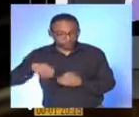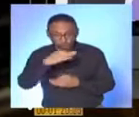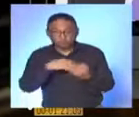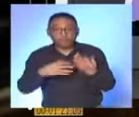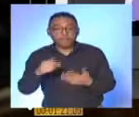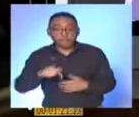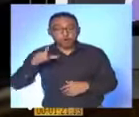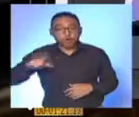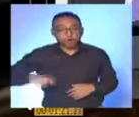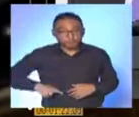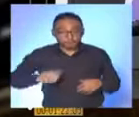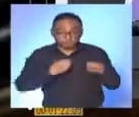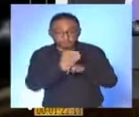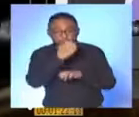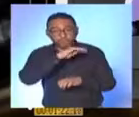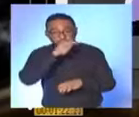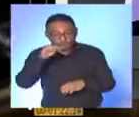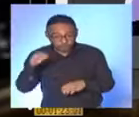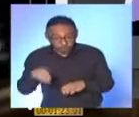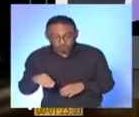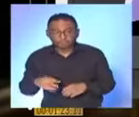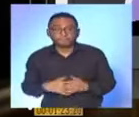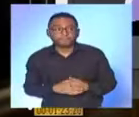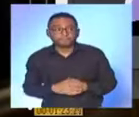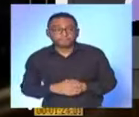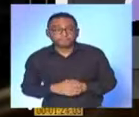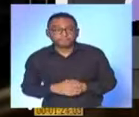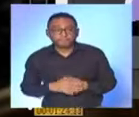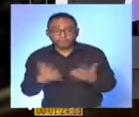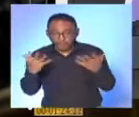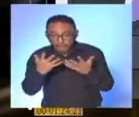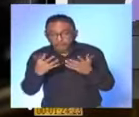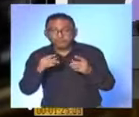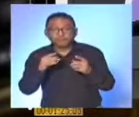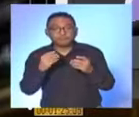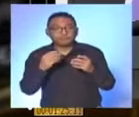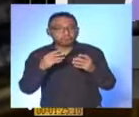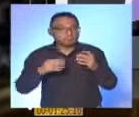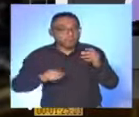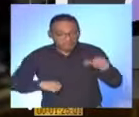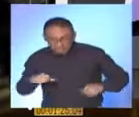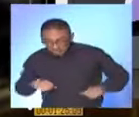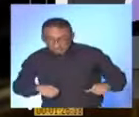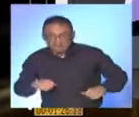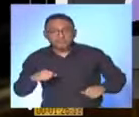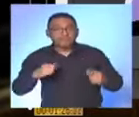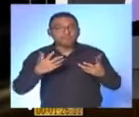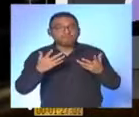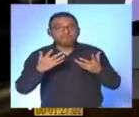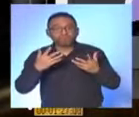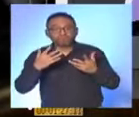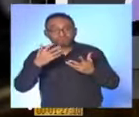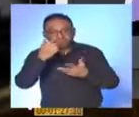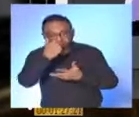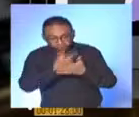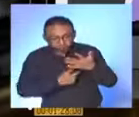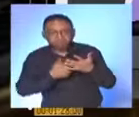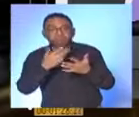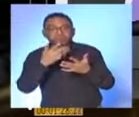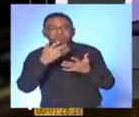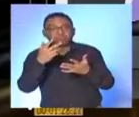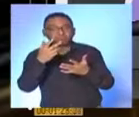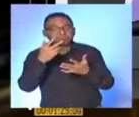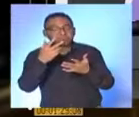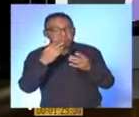Michoacán ha hecho una serie de acciones muy a tiempo, de manera muy temprana, a través